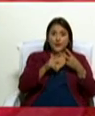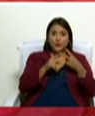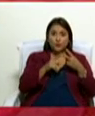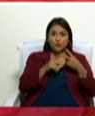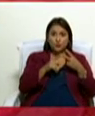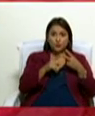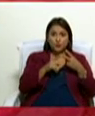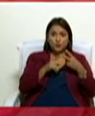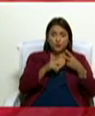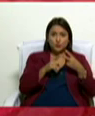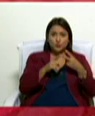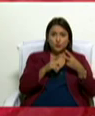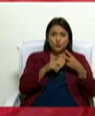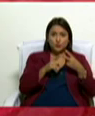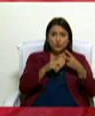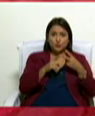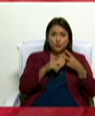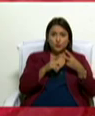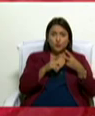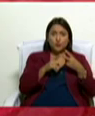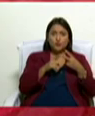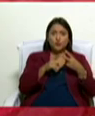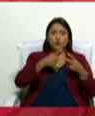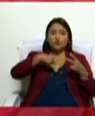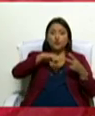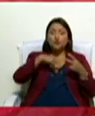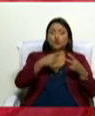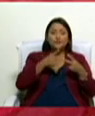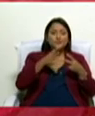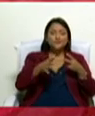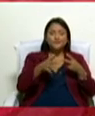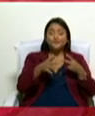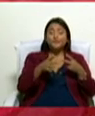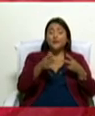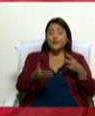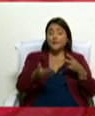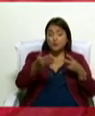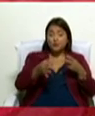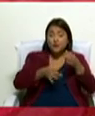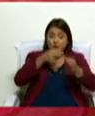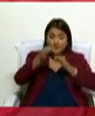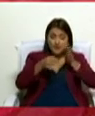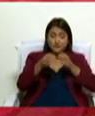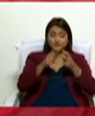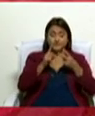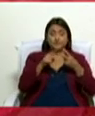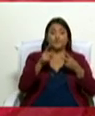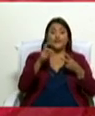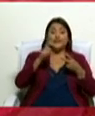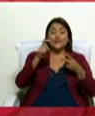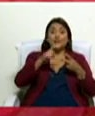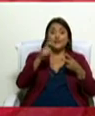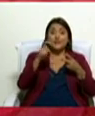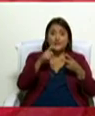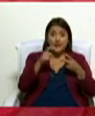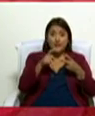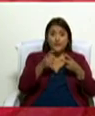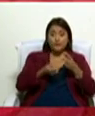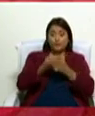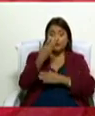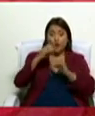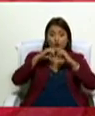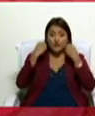aporte nosotros decíamos que es necesaria la creación de una